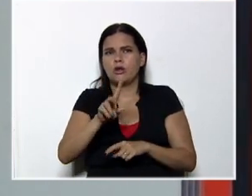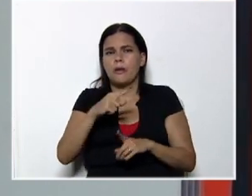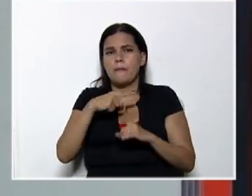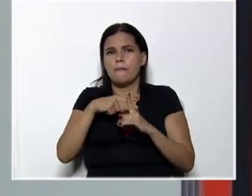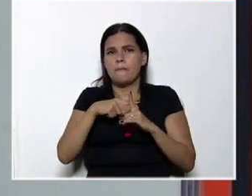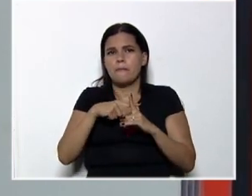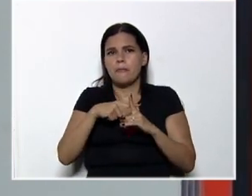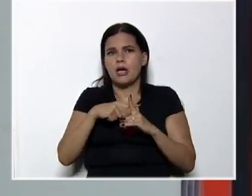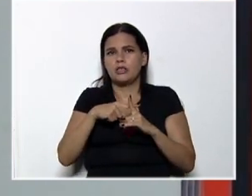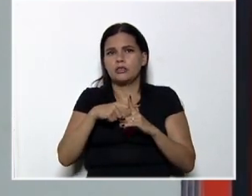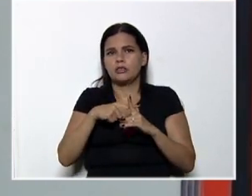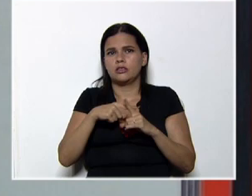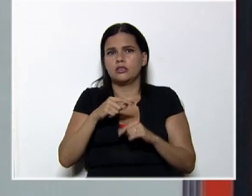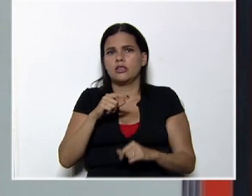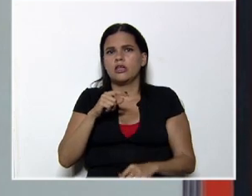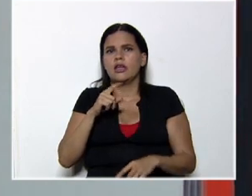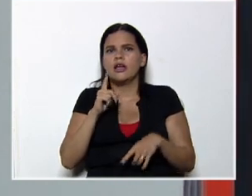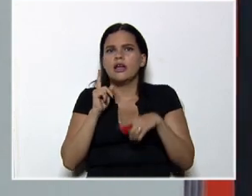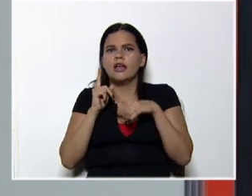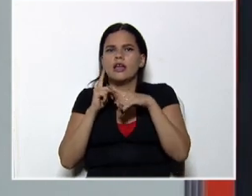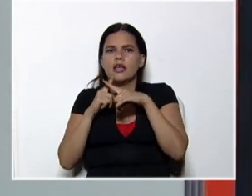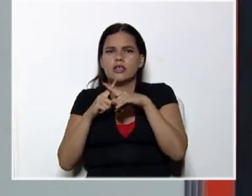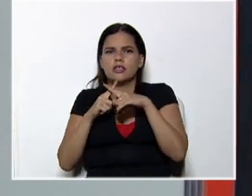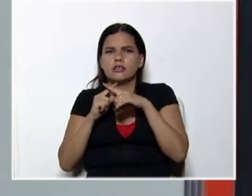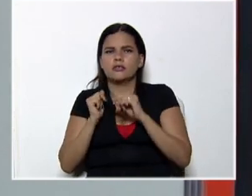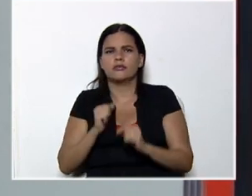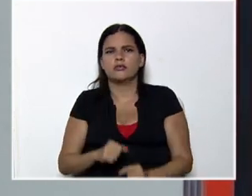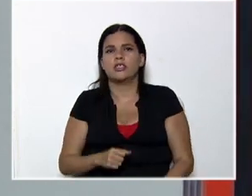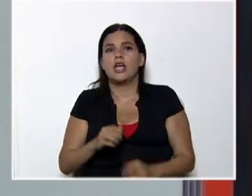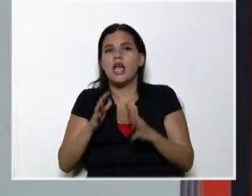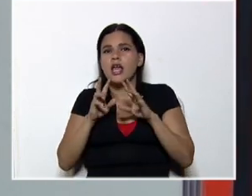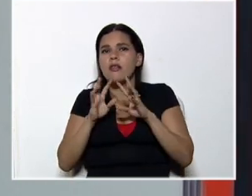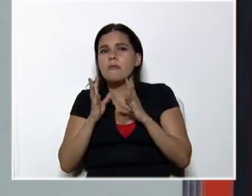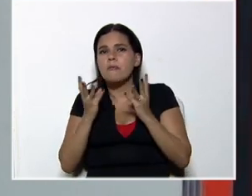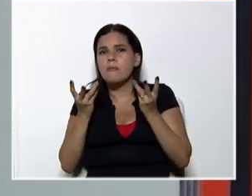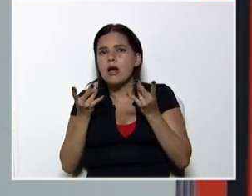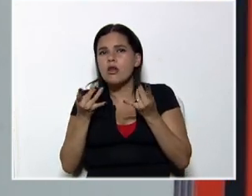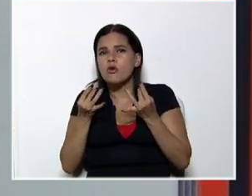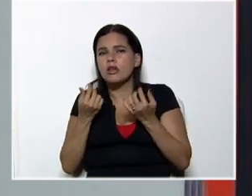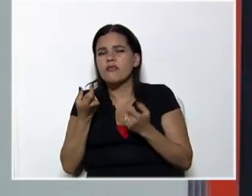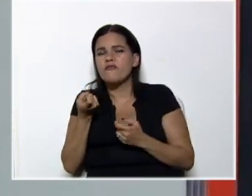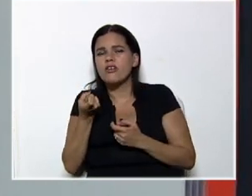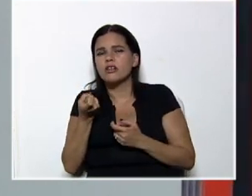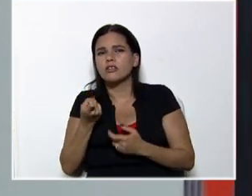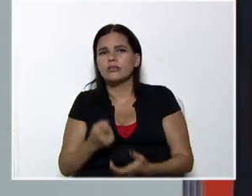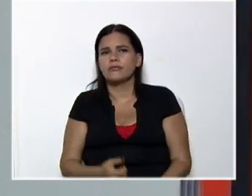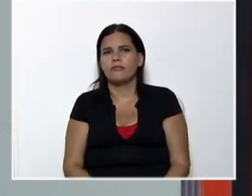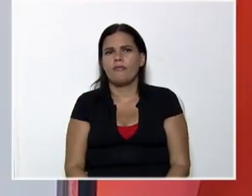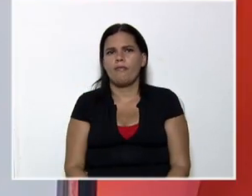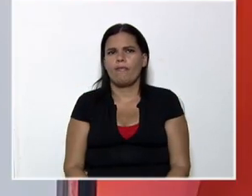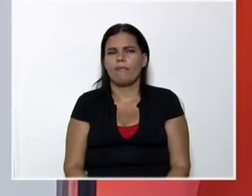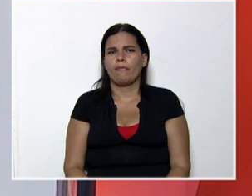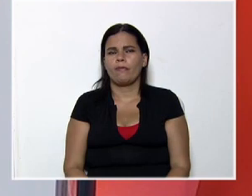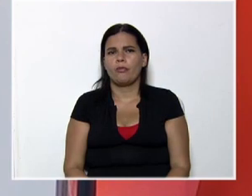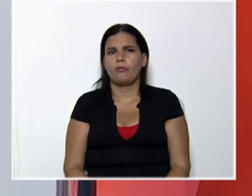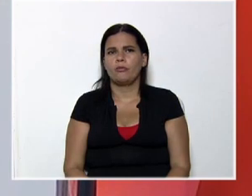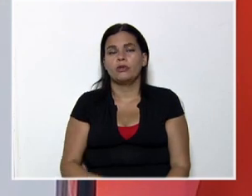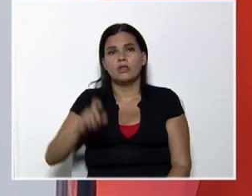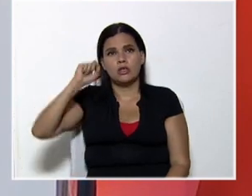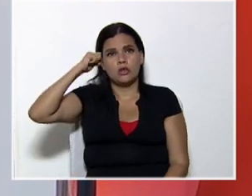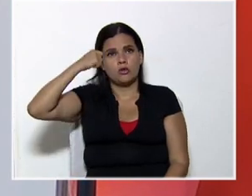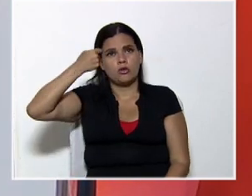más x, que sería el cateto adyacente. Despejamos, sería, recordando que